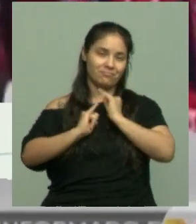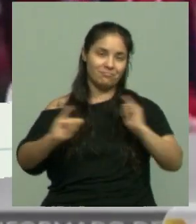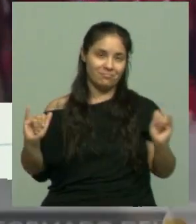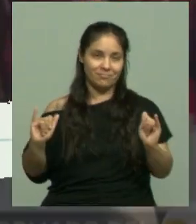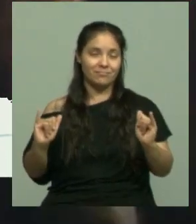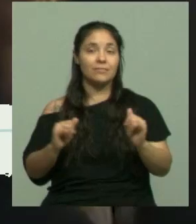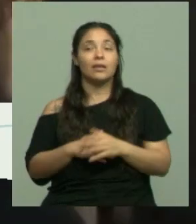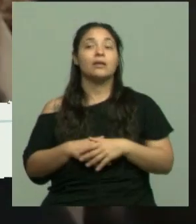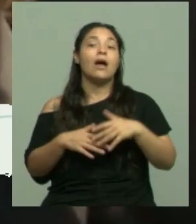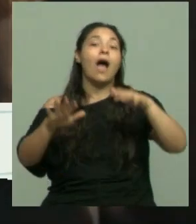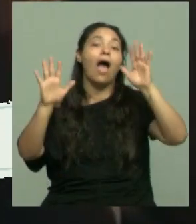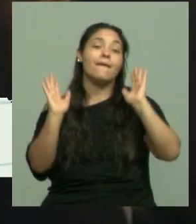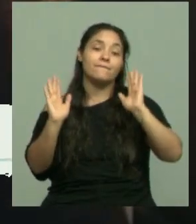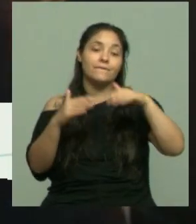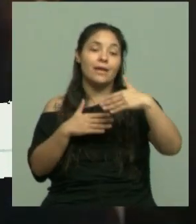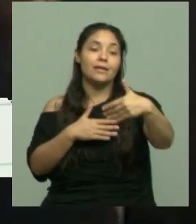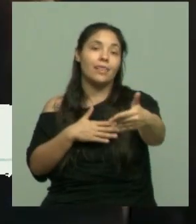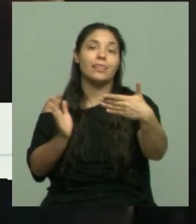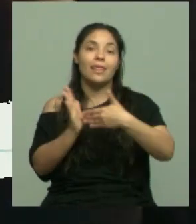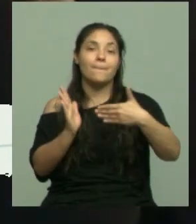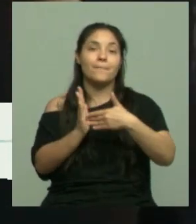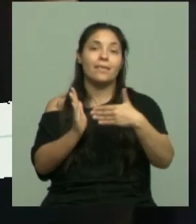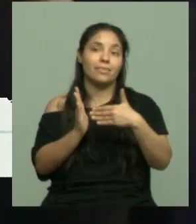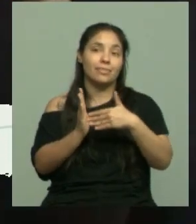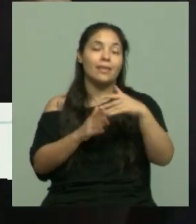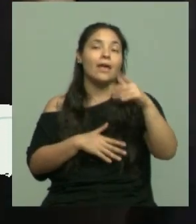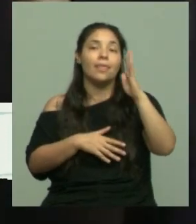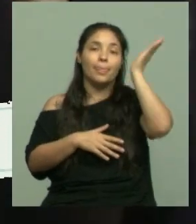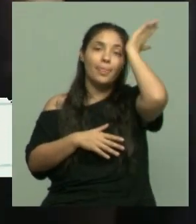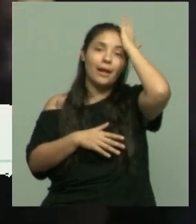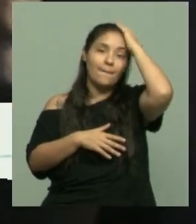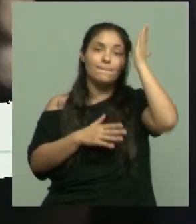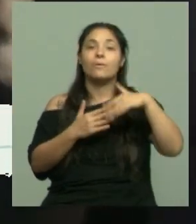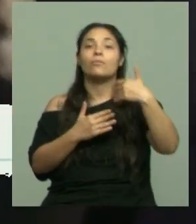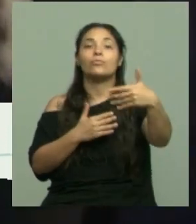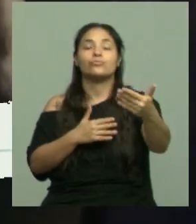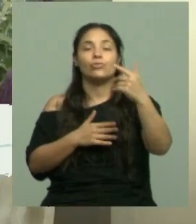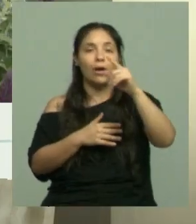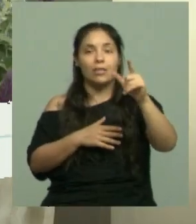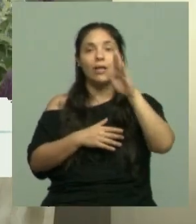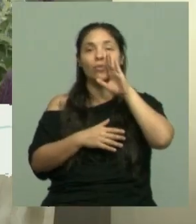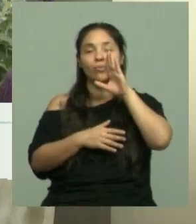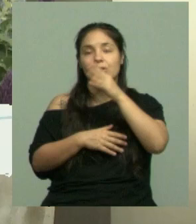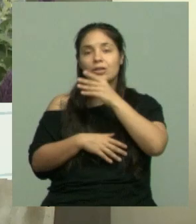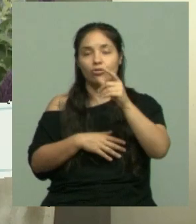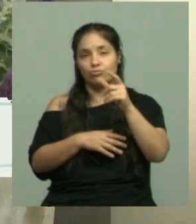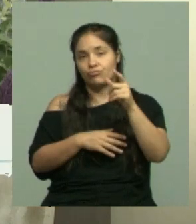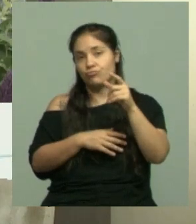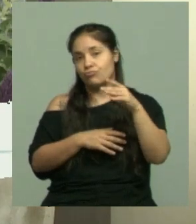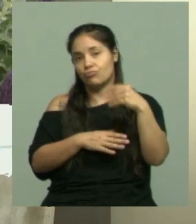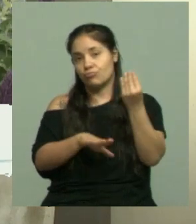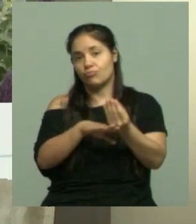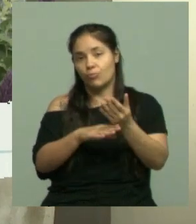esto o no. Todo lo vamos a ver en relación a la asunción de Donald Trump como presidente de Estados Unidos. Sin duda. Veía un poco la agenda